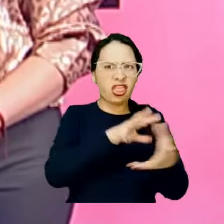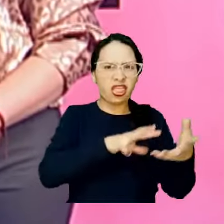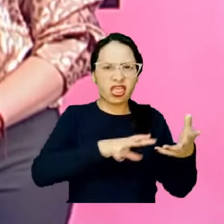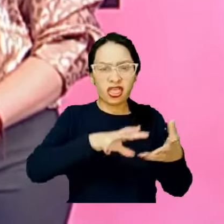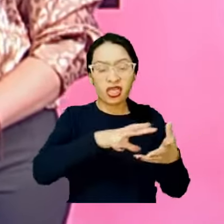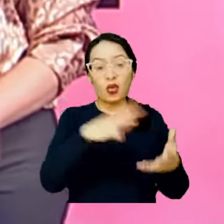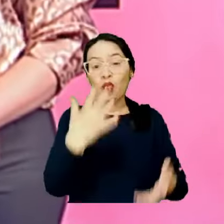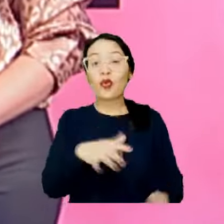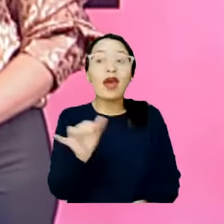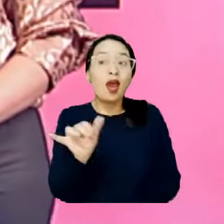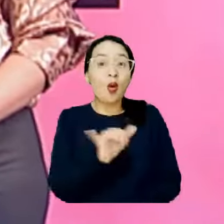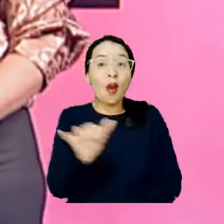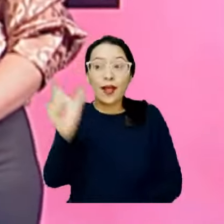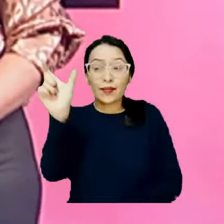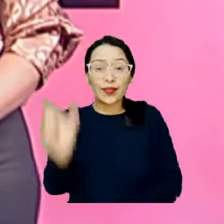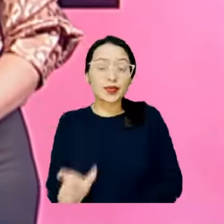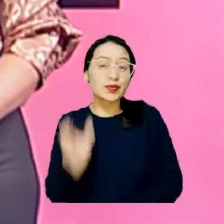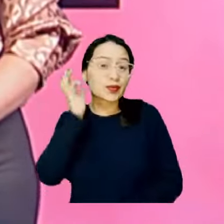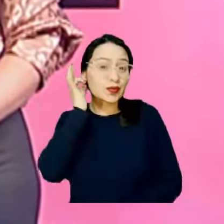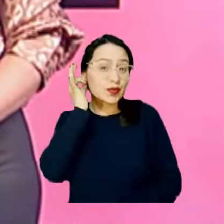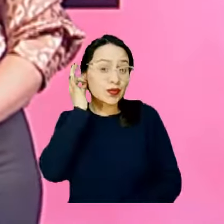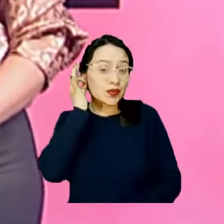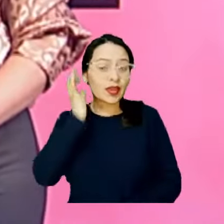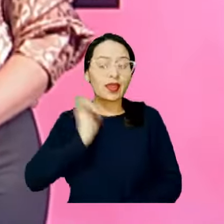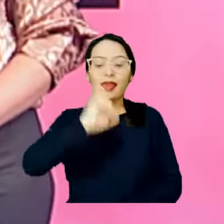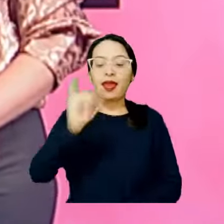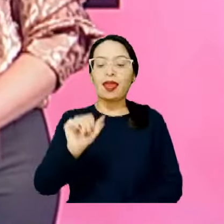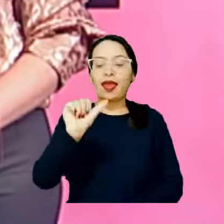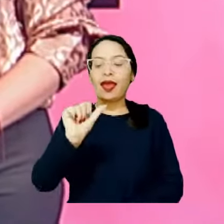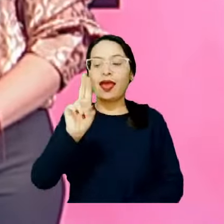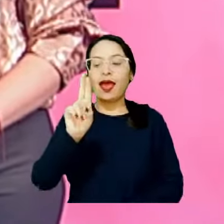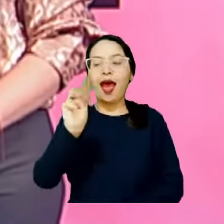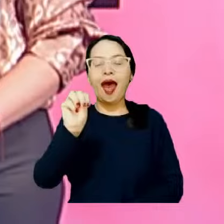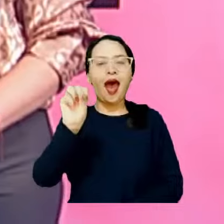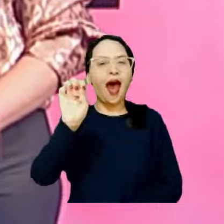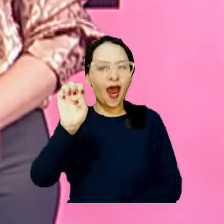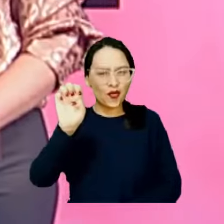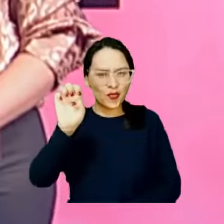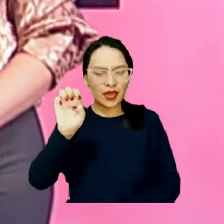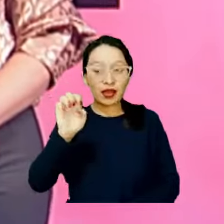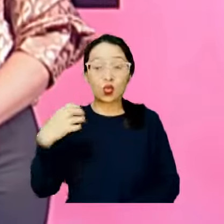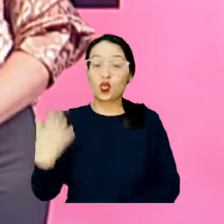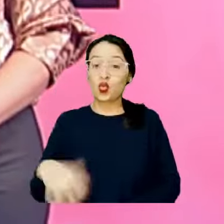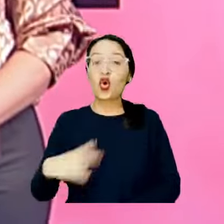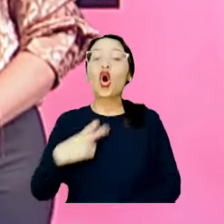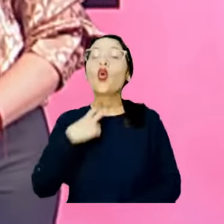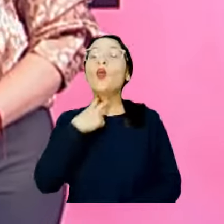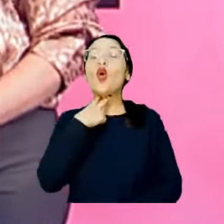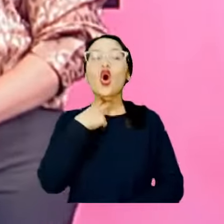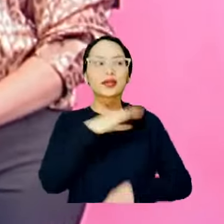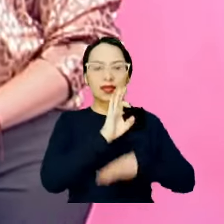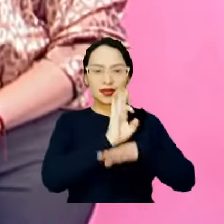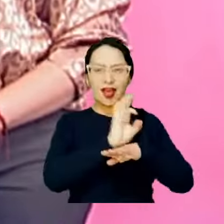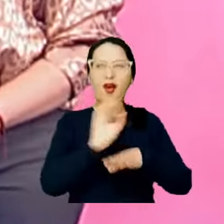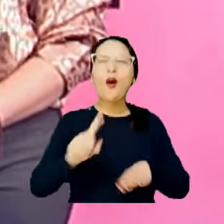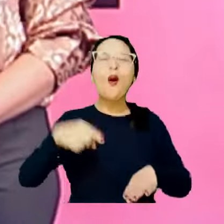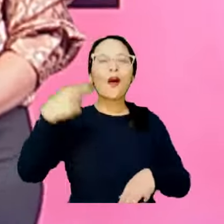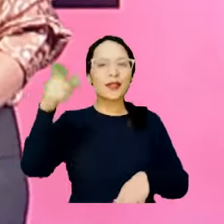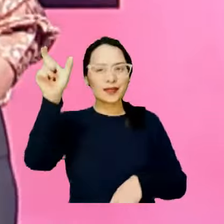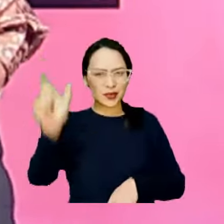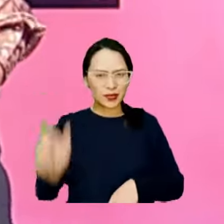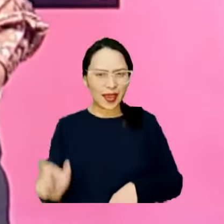Carolina Jaume, que hoy precisamente daba declaraciones, y también se esperaba estas declaraciones de Daniel Salcedo, precisamente para saber